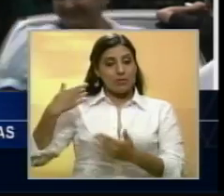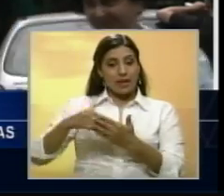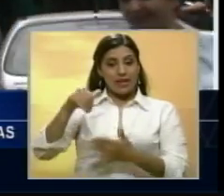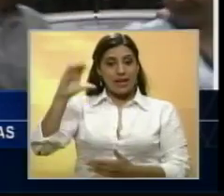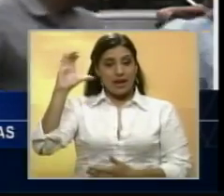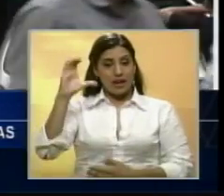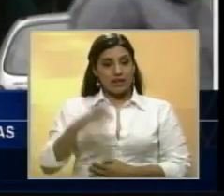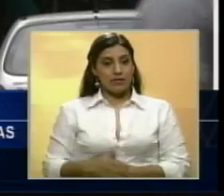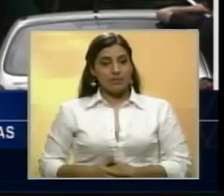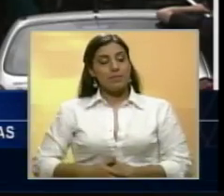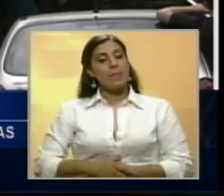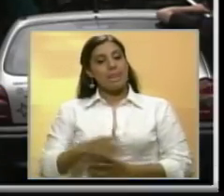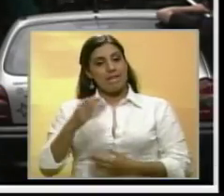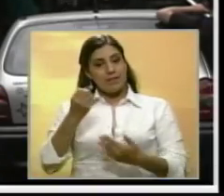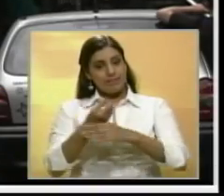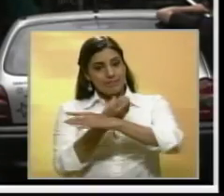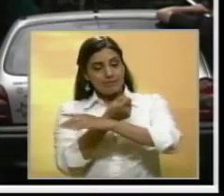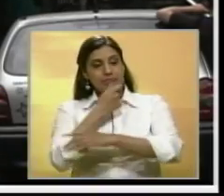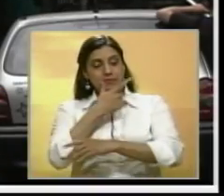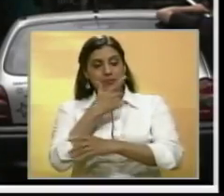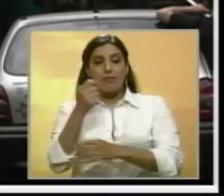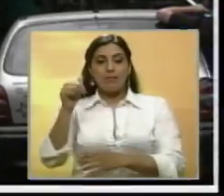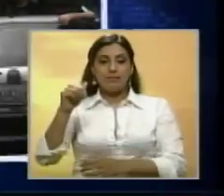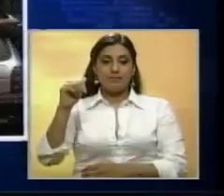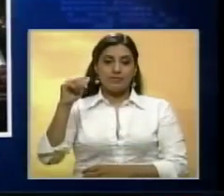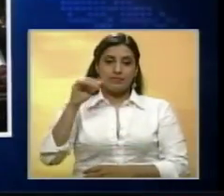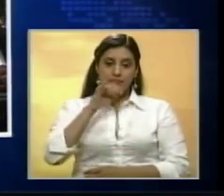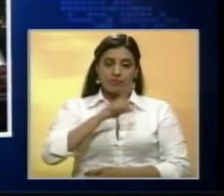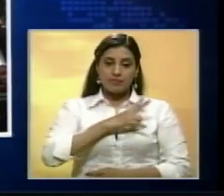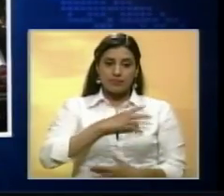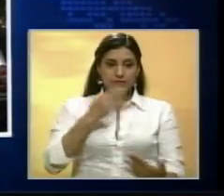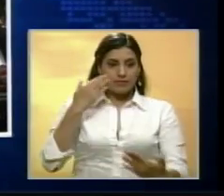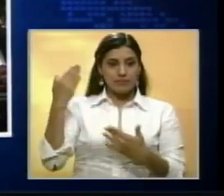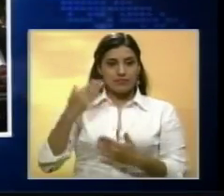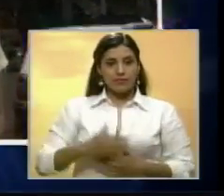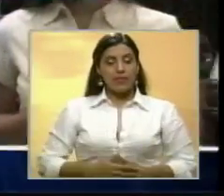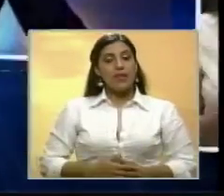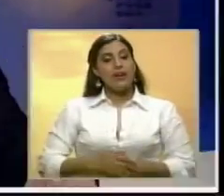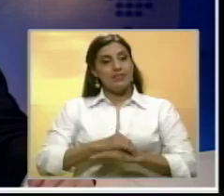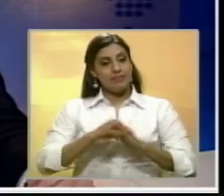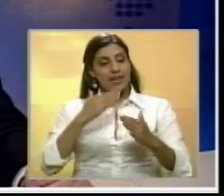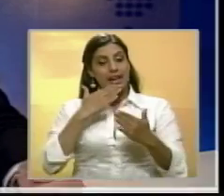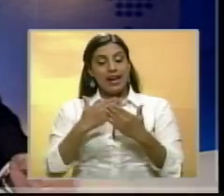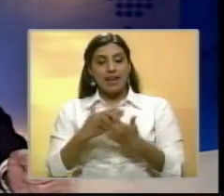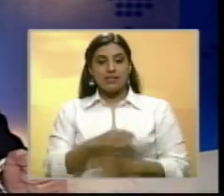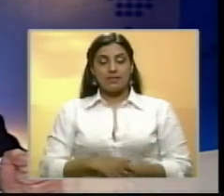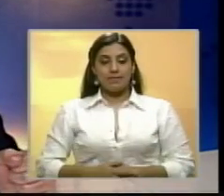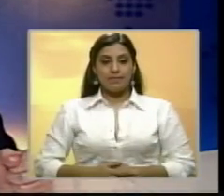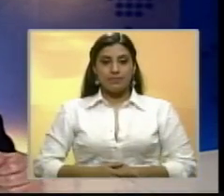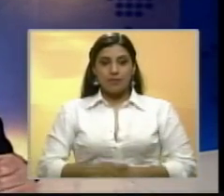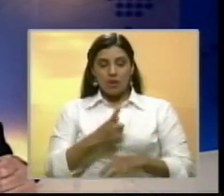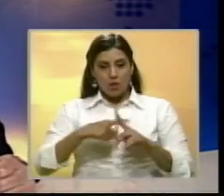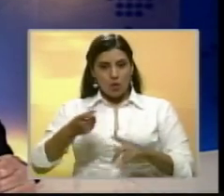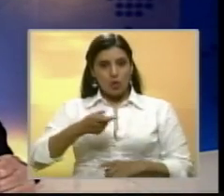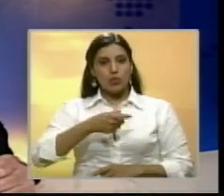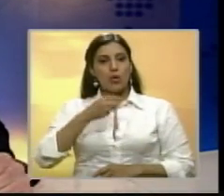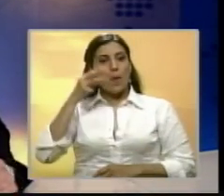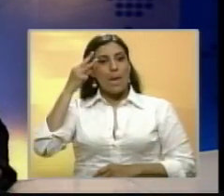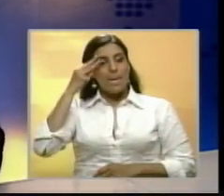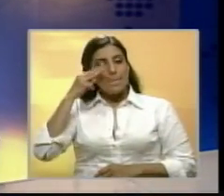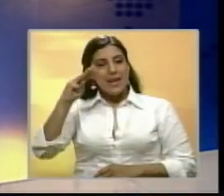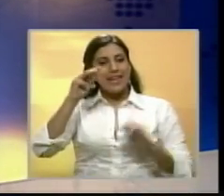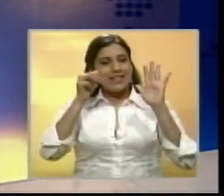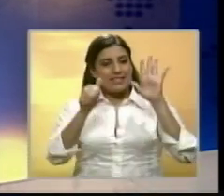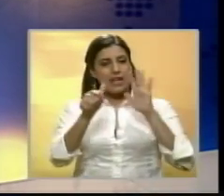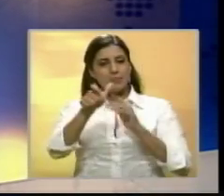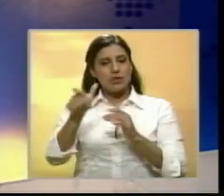Gran Caracas. Desde la morgue de Bellomonte, Fabiola Yaquinto, Noticiero Venevisión. Muchísimas gracias, Fabiola. Y en México, 6 fallecidos y